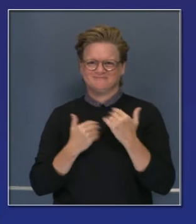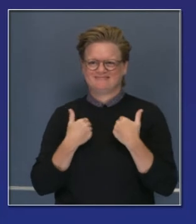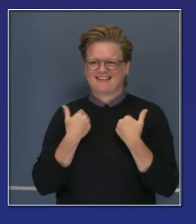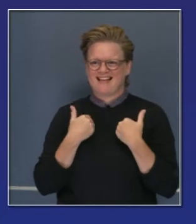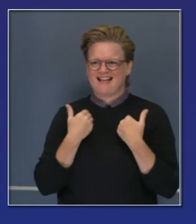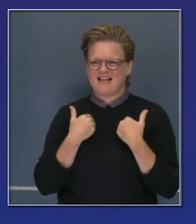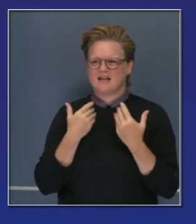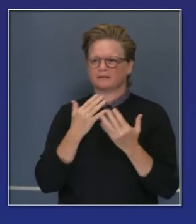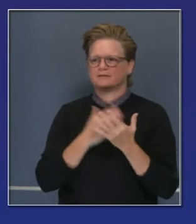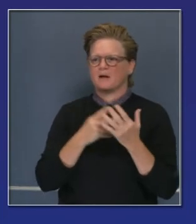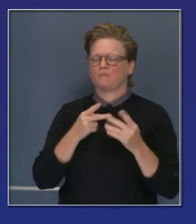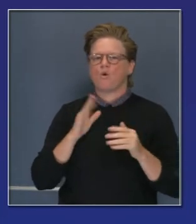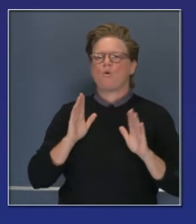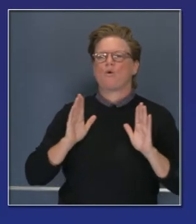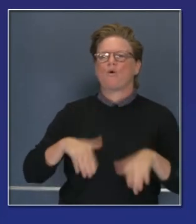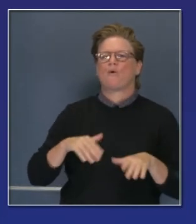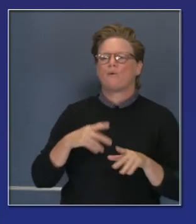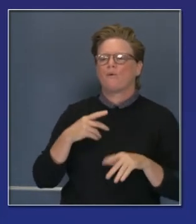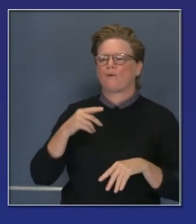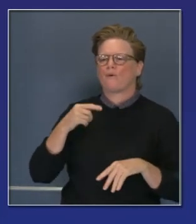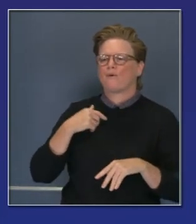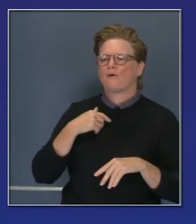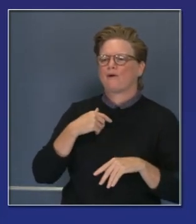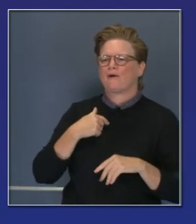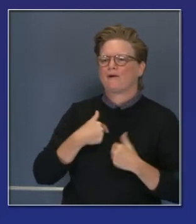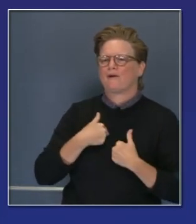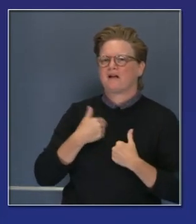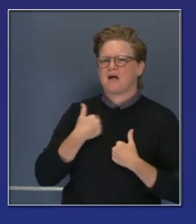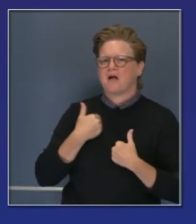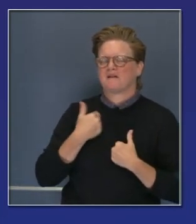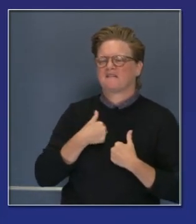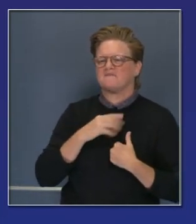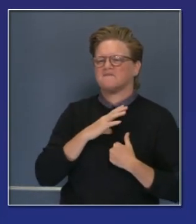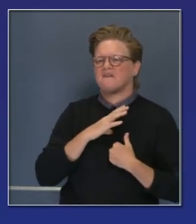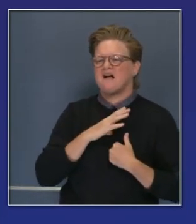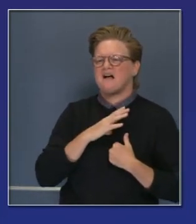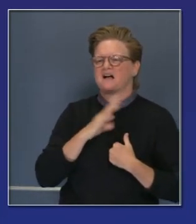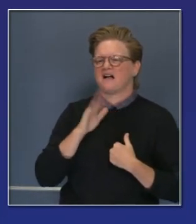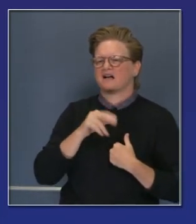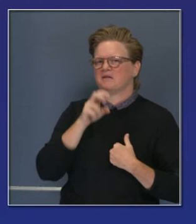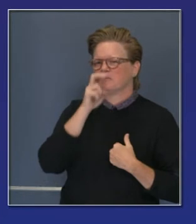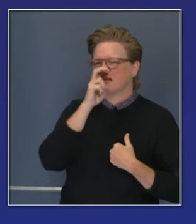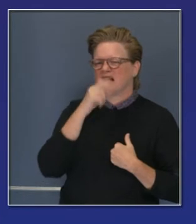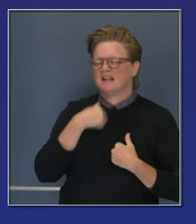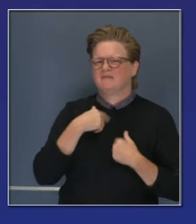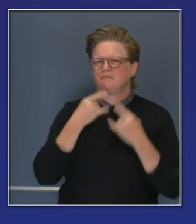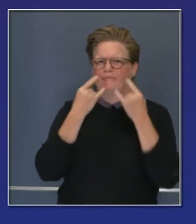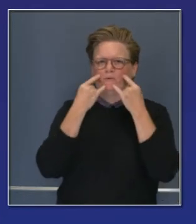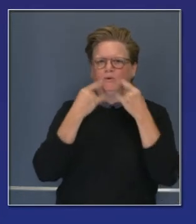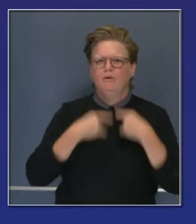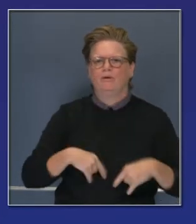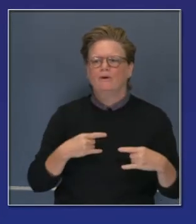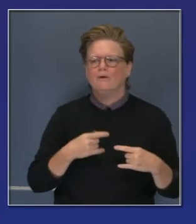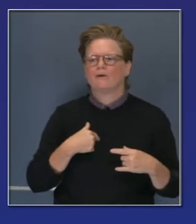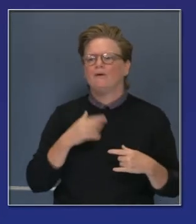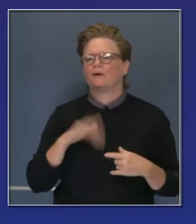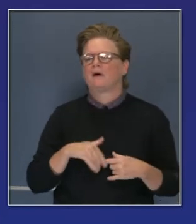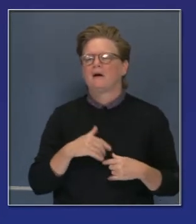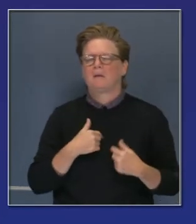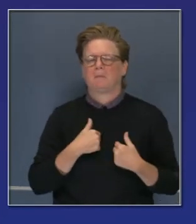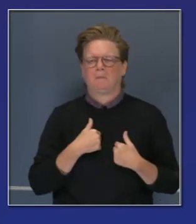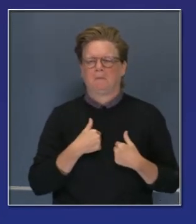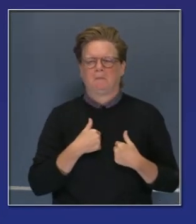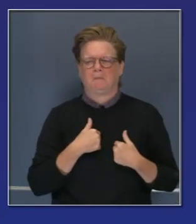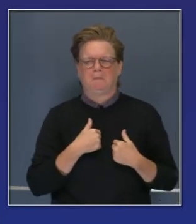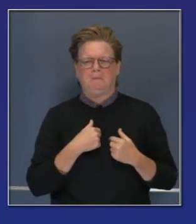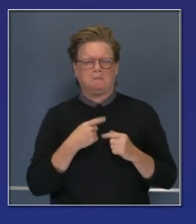no sienten el impacto de las decisiones que toman en aglomeraciones con otras personas, aumentando